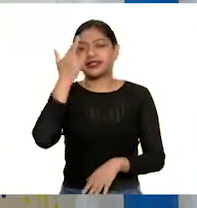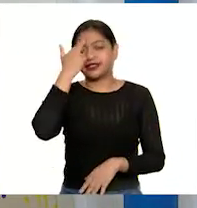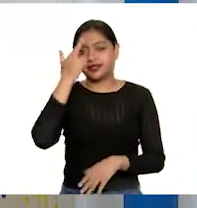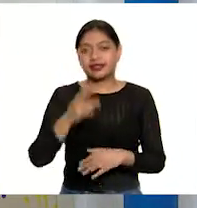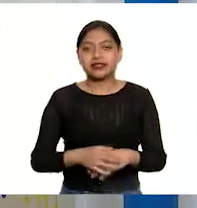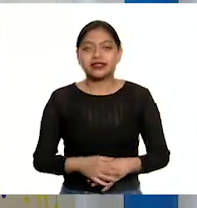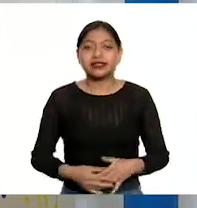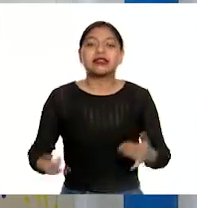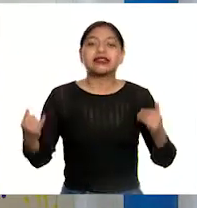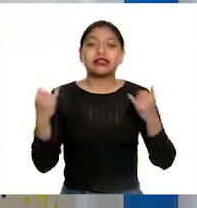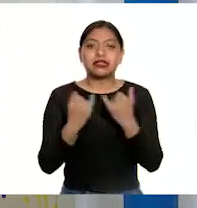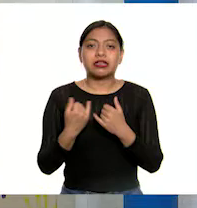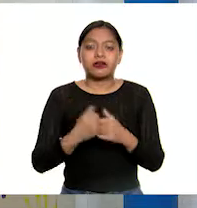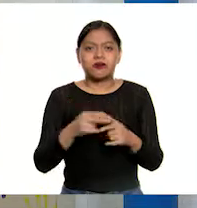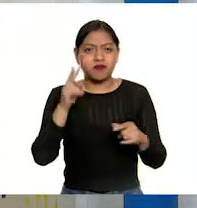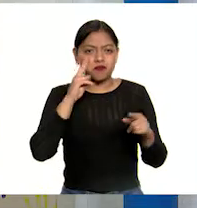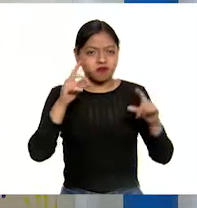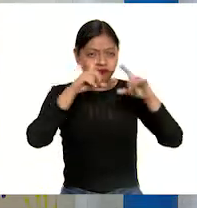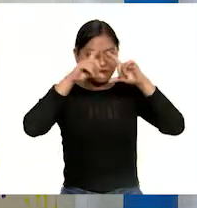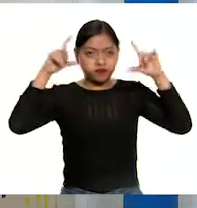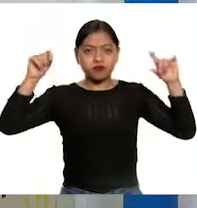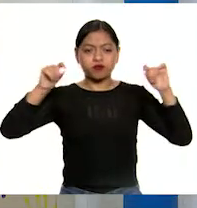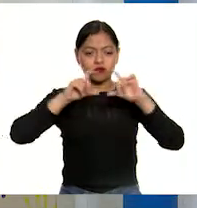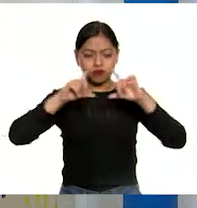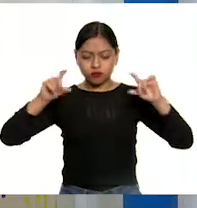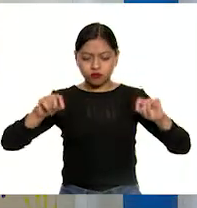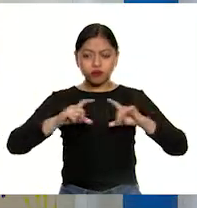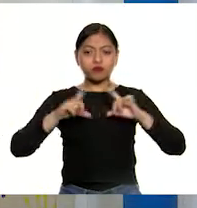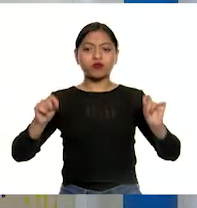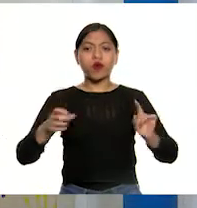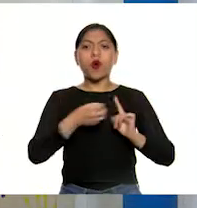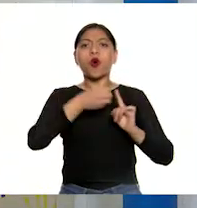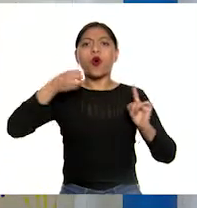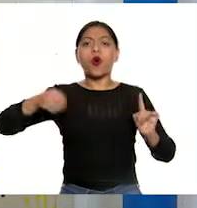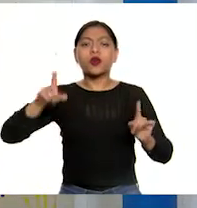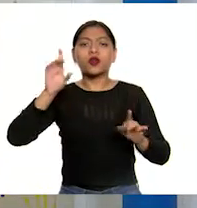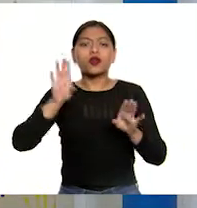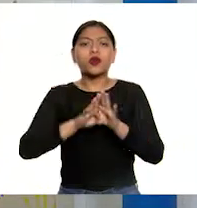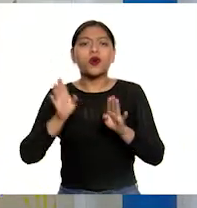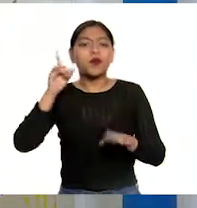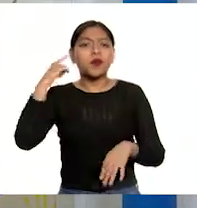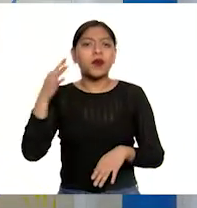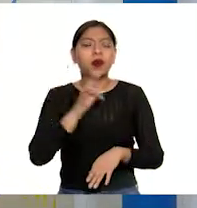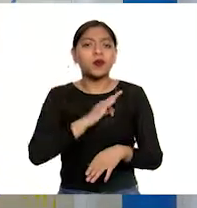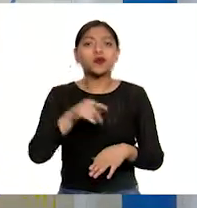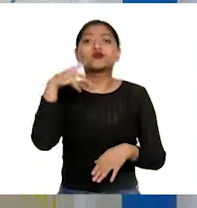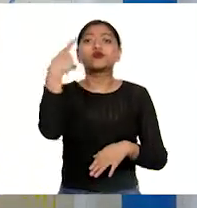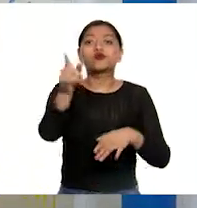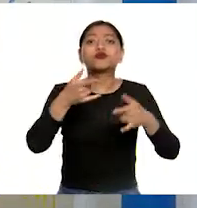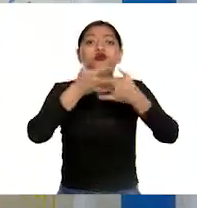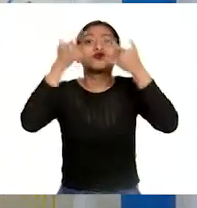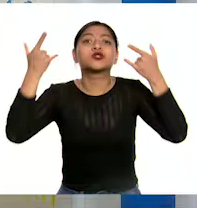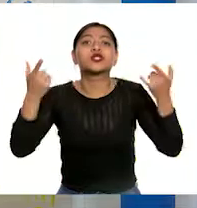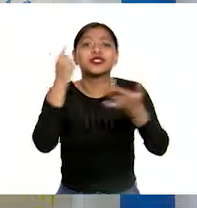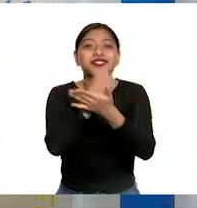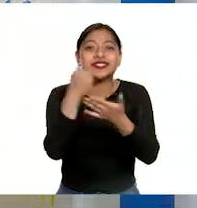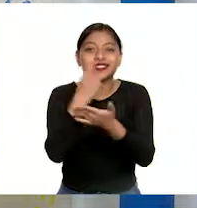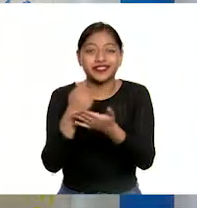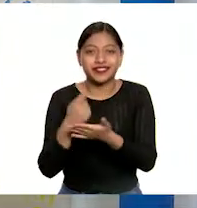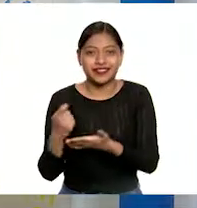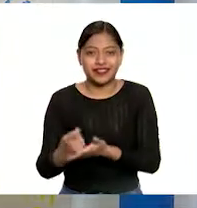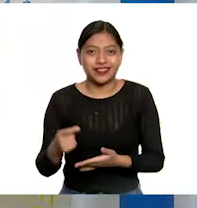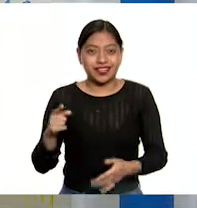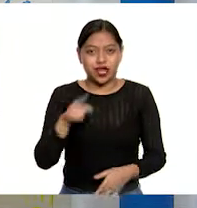y vamos a ir viendo la estructura que tiene el cuento para poder hacer nosotros nuestra propia historia, ¿verdad?